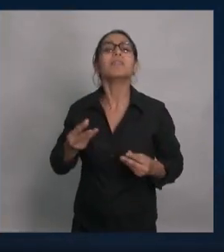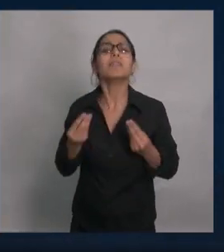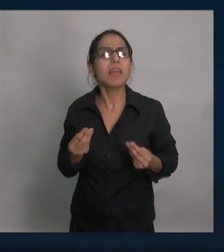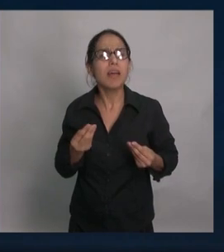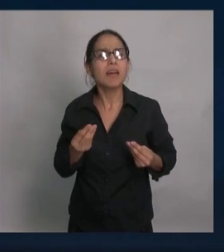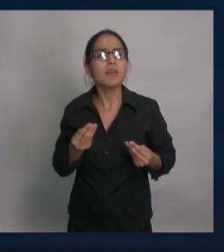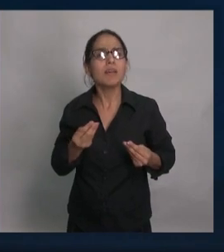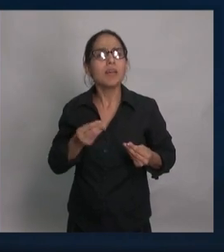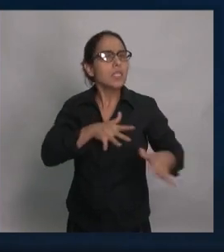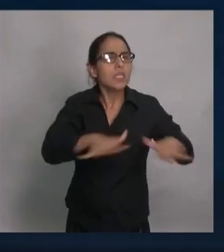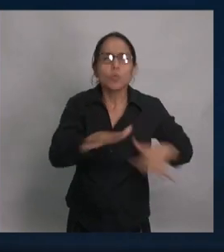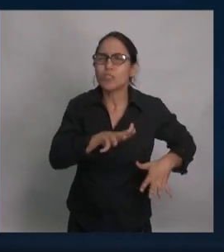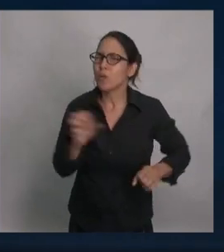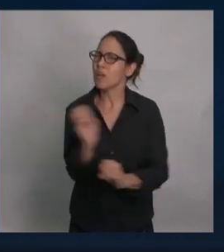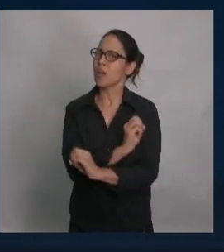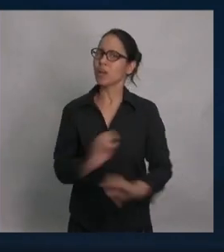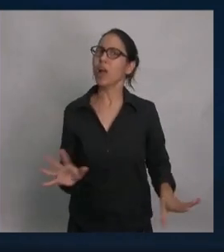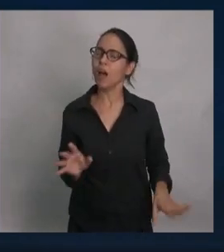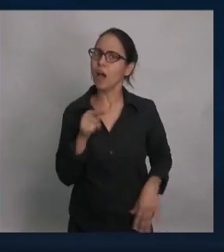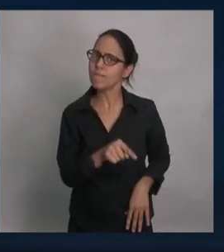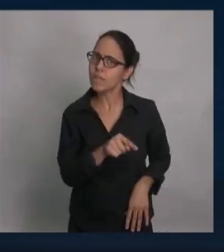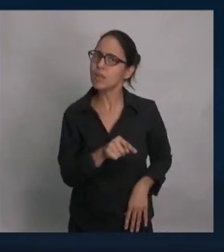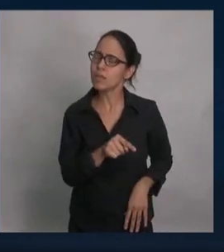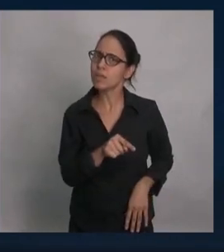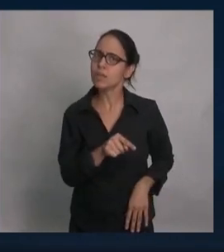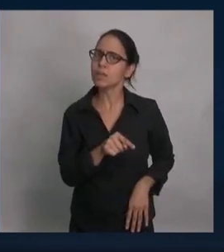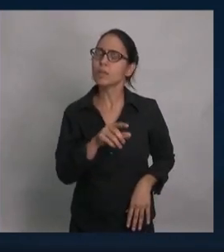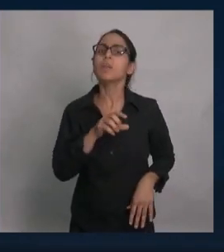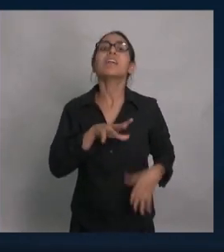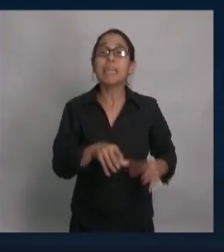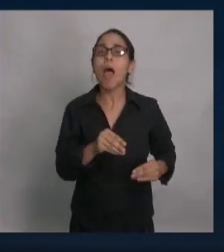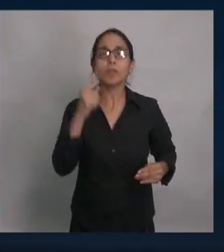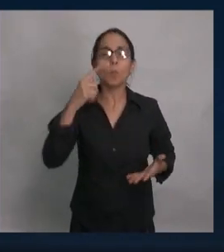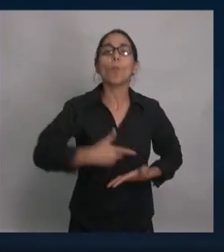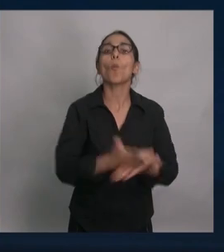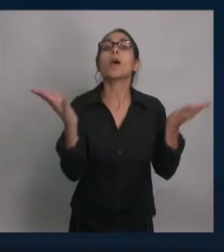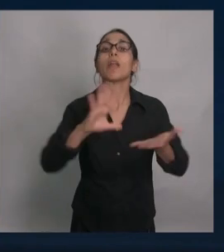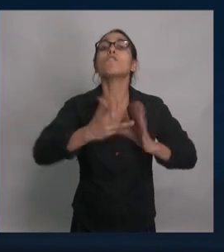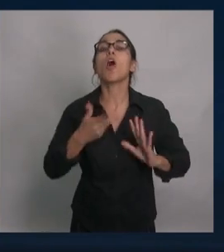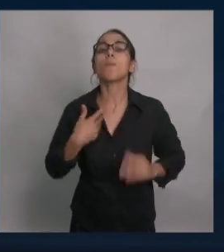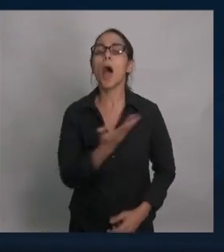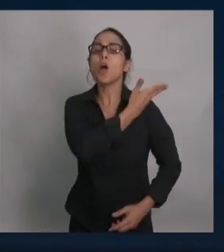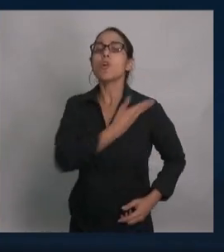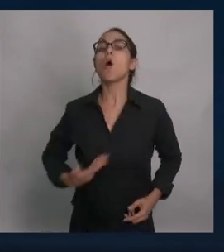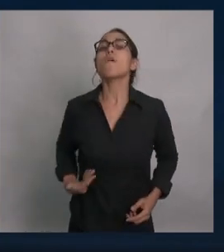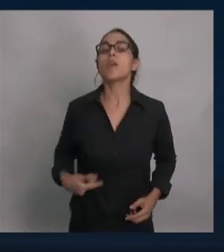algo muy grave y que refleja lo que es el gobierno de derecha que tenemos.